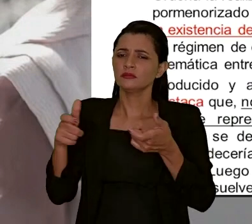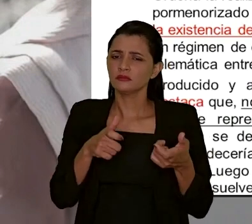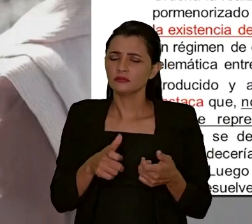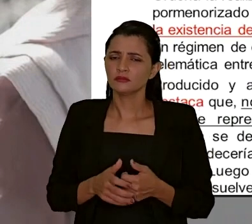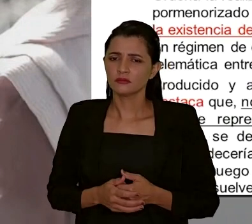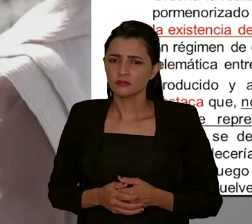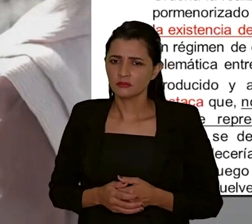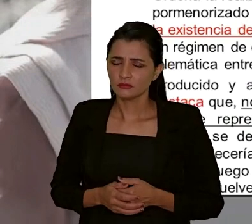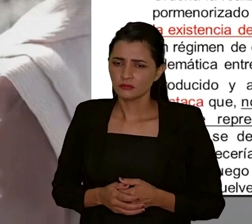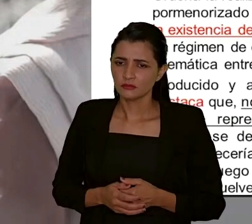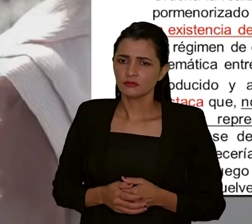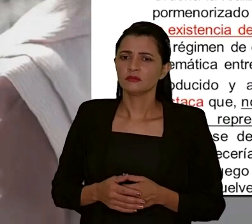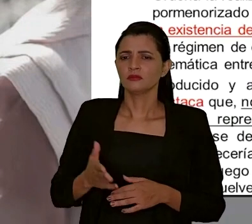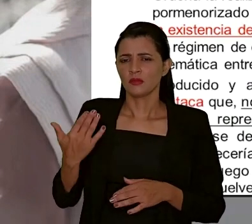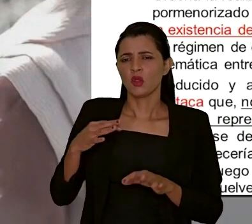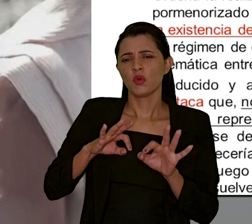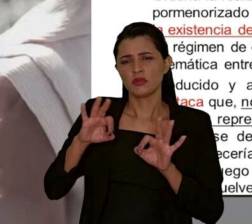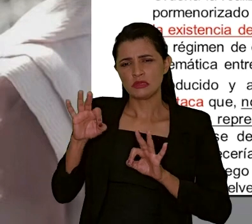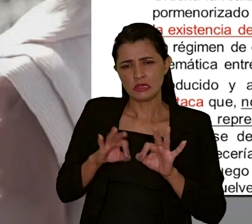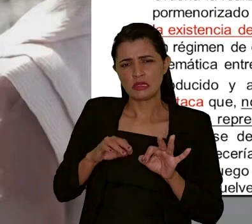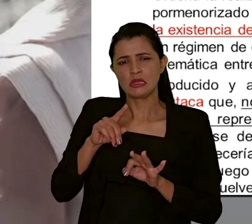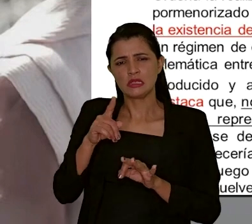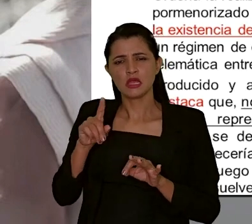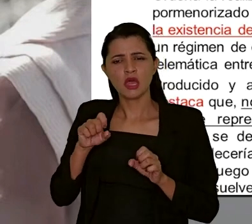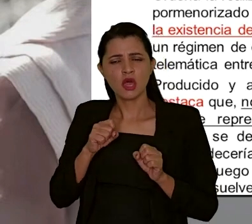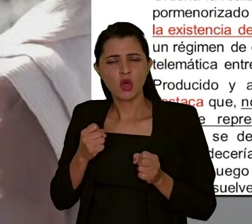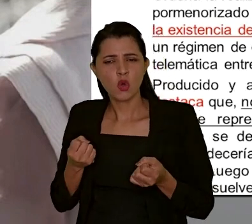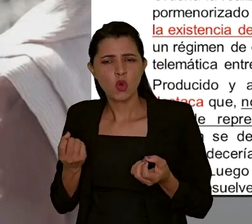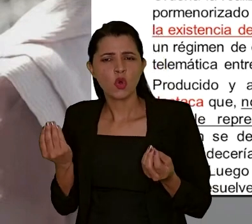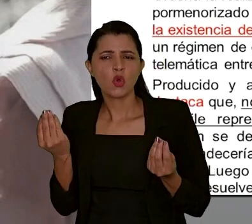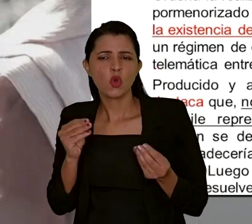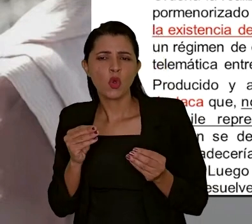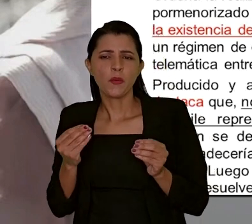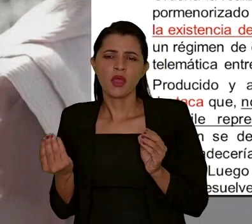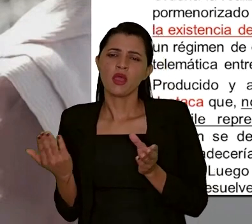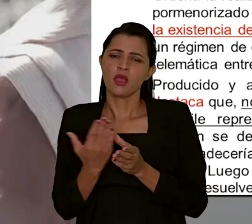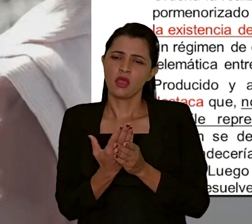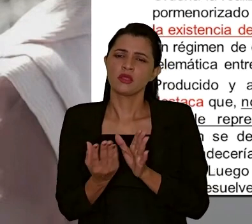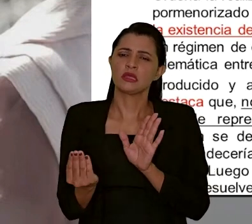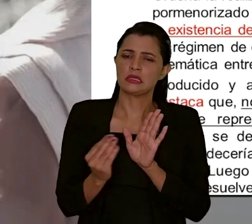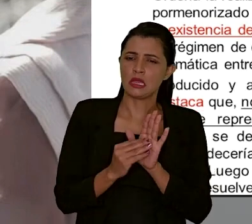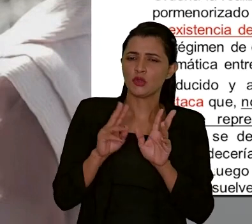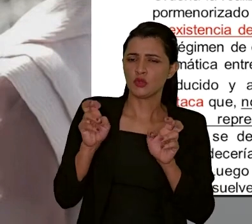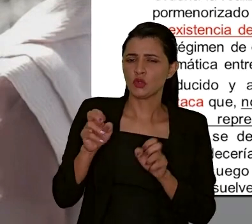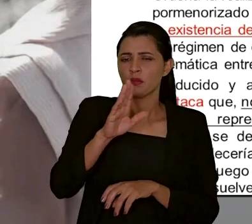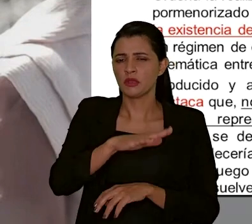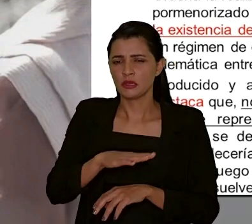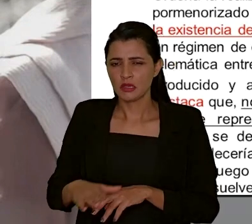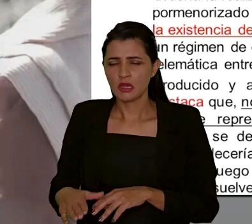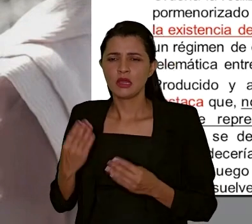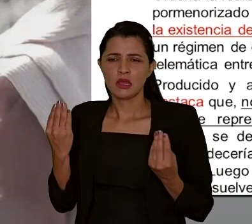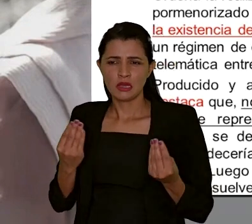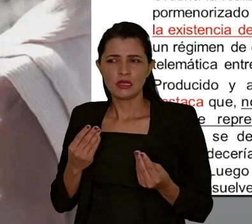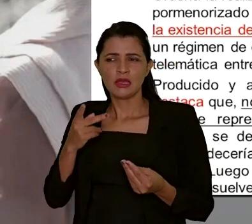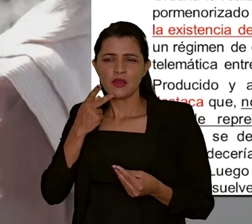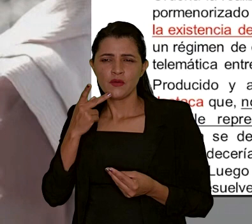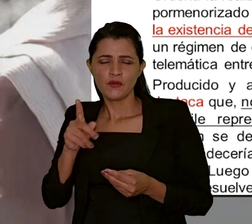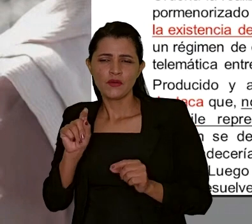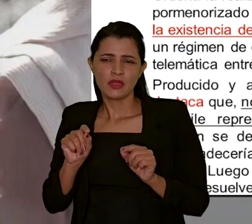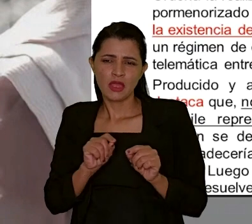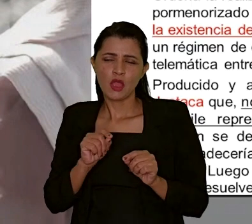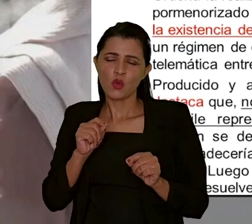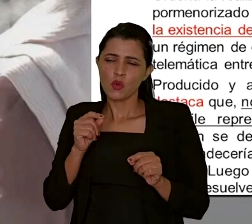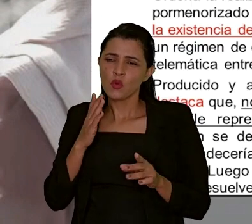inconducente. Ordena la realización de un informe psicológico pormenorizado sobre la niña a los fines de que de evaluar la